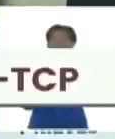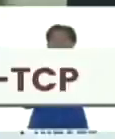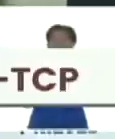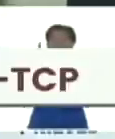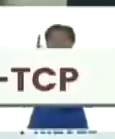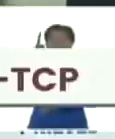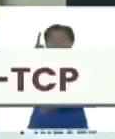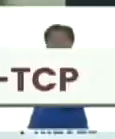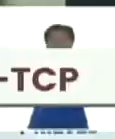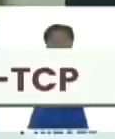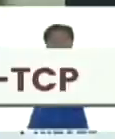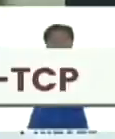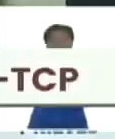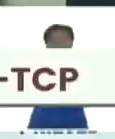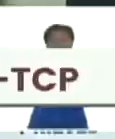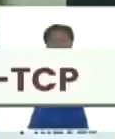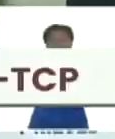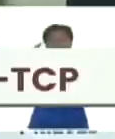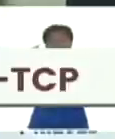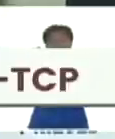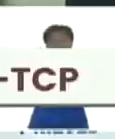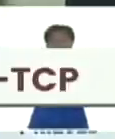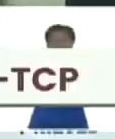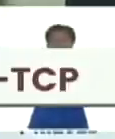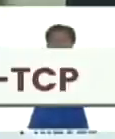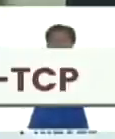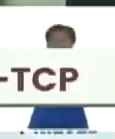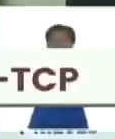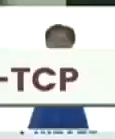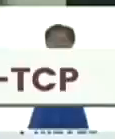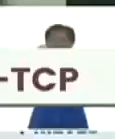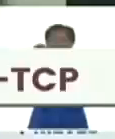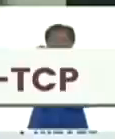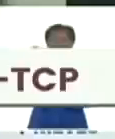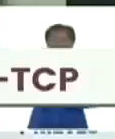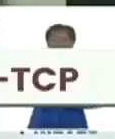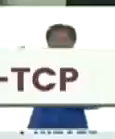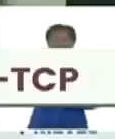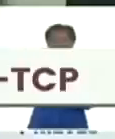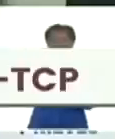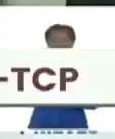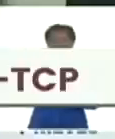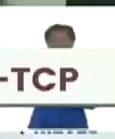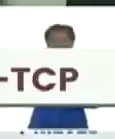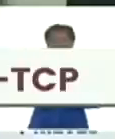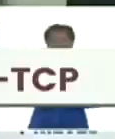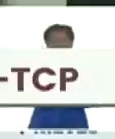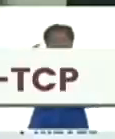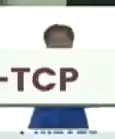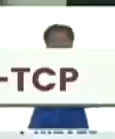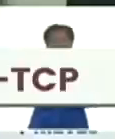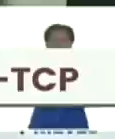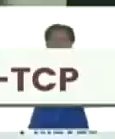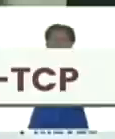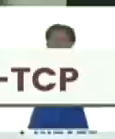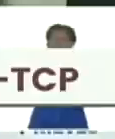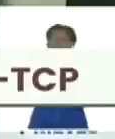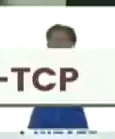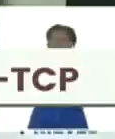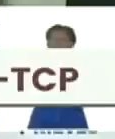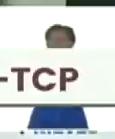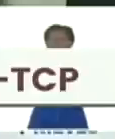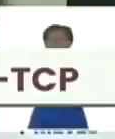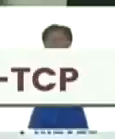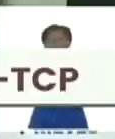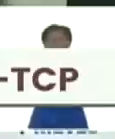una colaboración económica y la disposición política de asumir posiciones de principios en el momento adecuado.